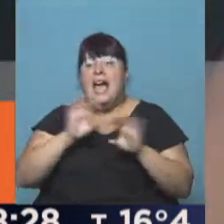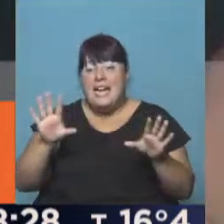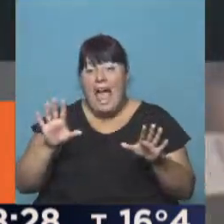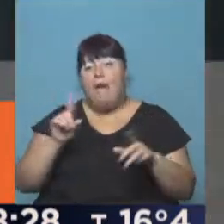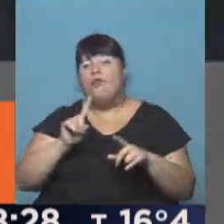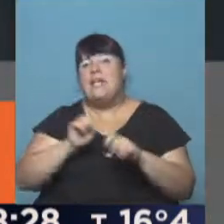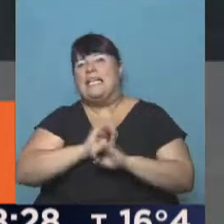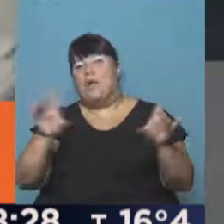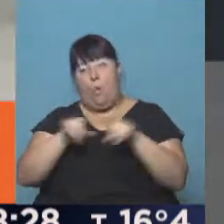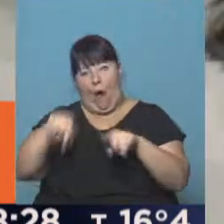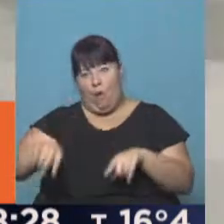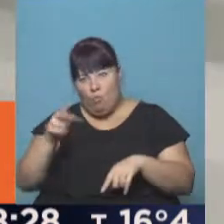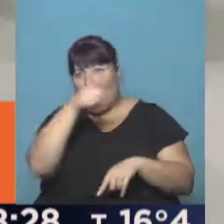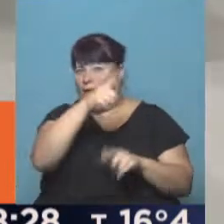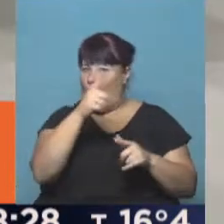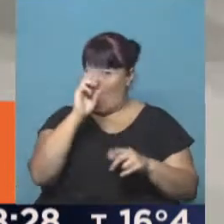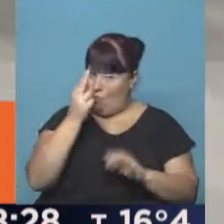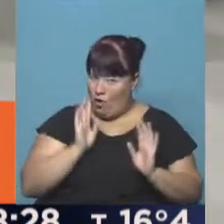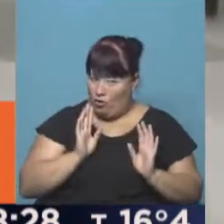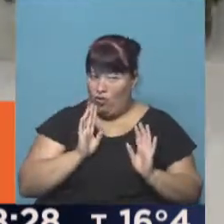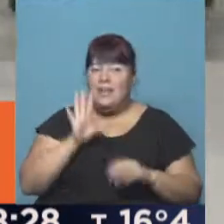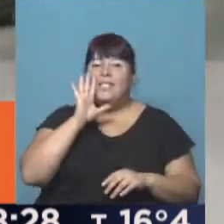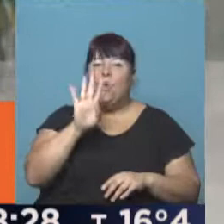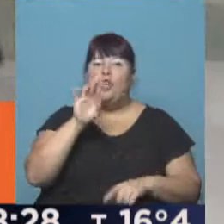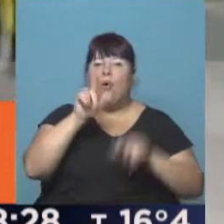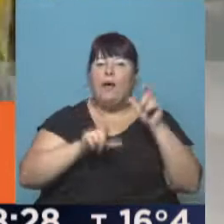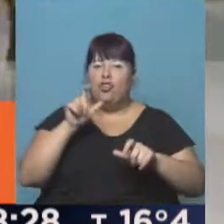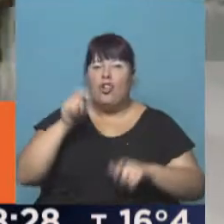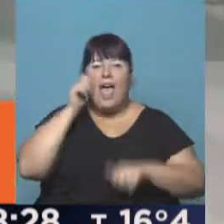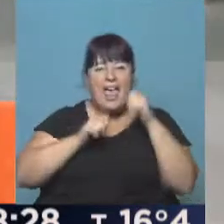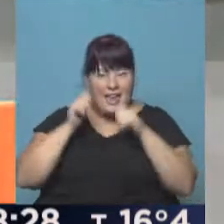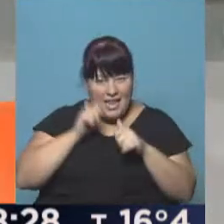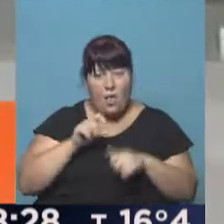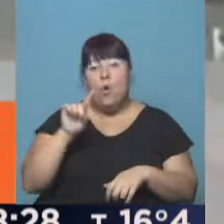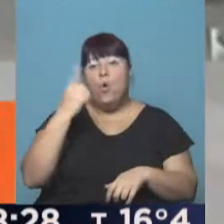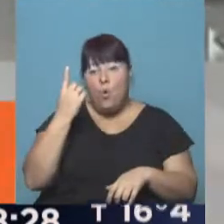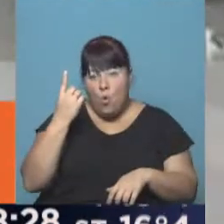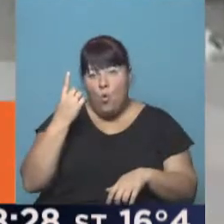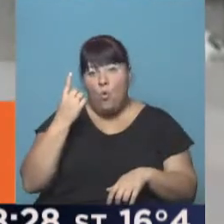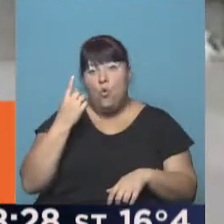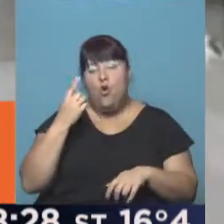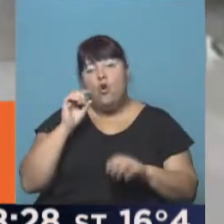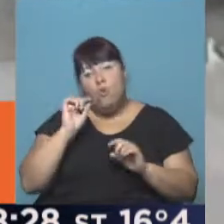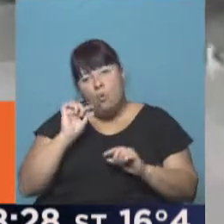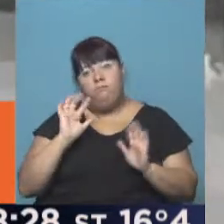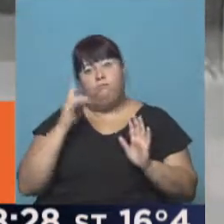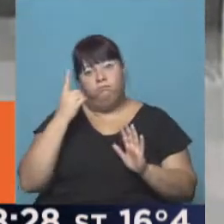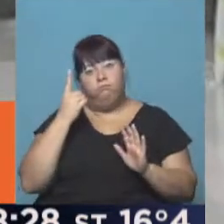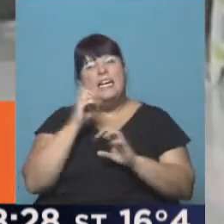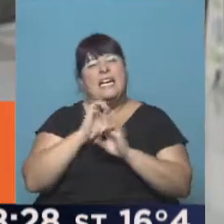sido una tragedia como en la República Argentina. Hay 54 personas heridas, una de ellas presenta algún tipo